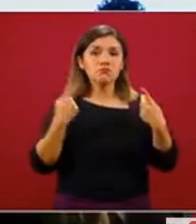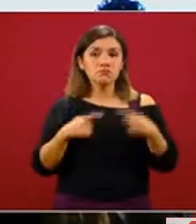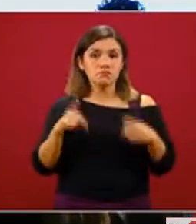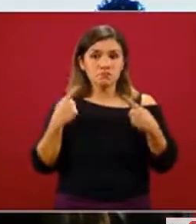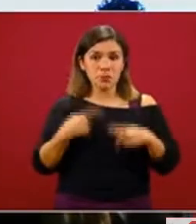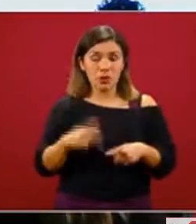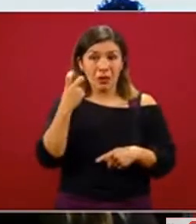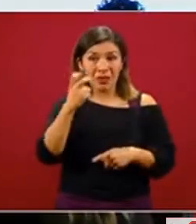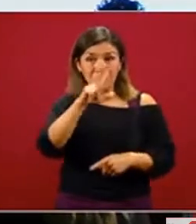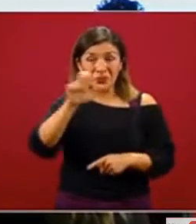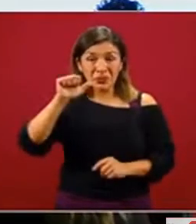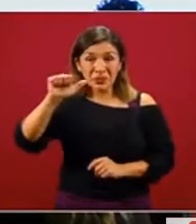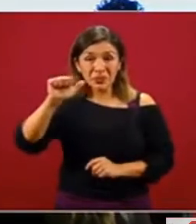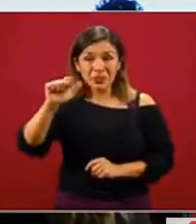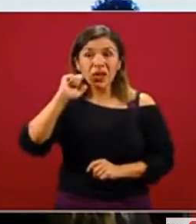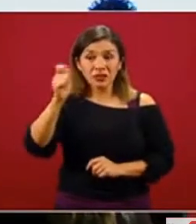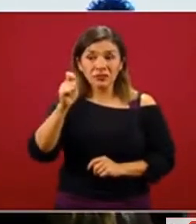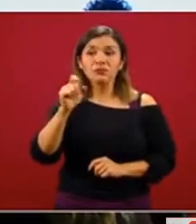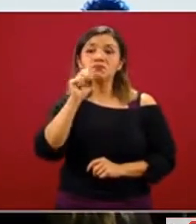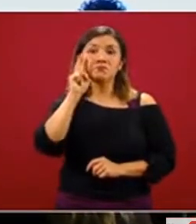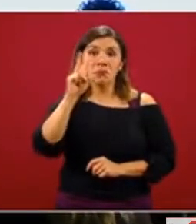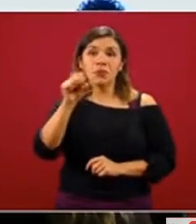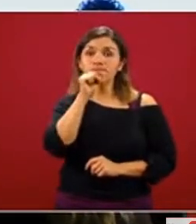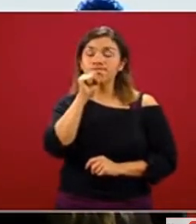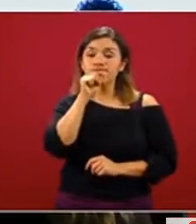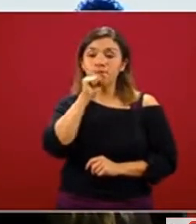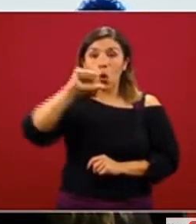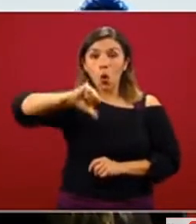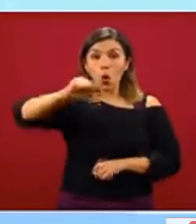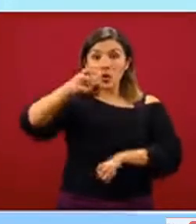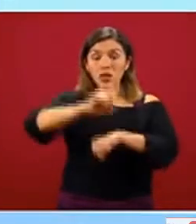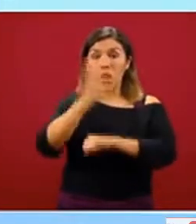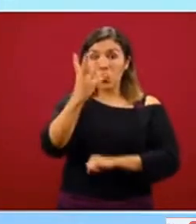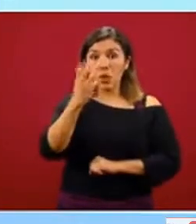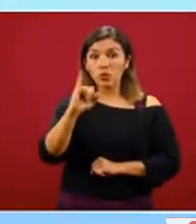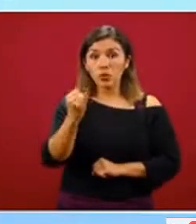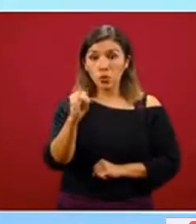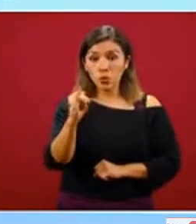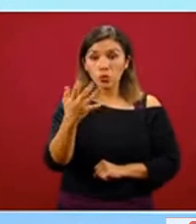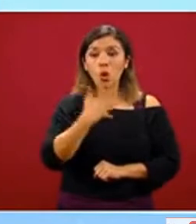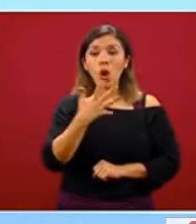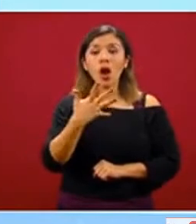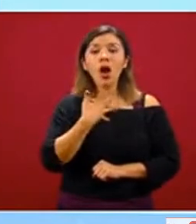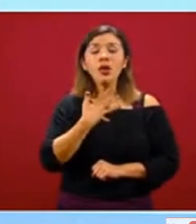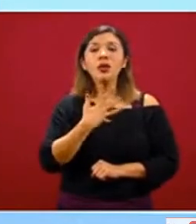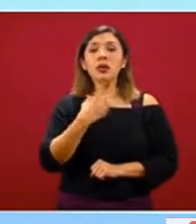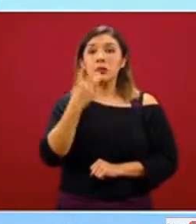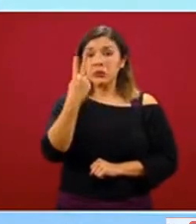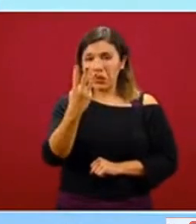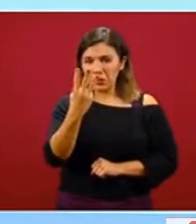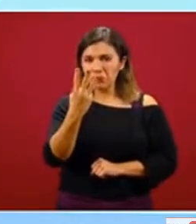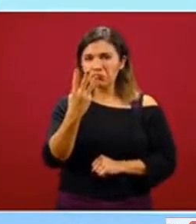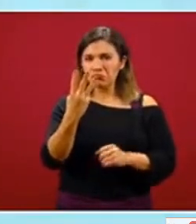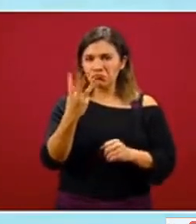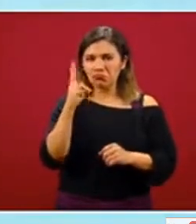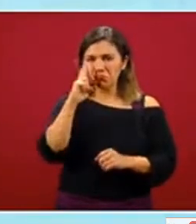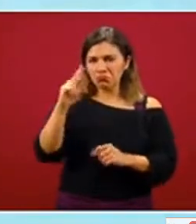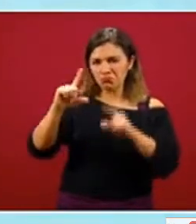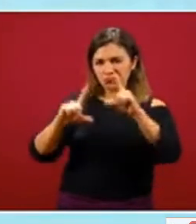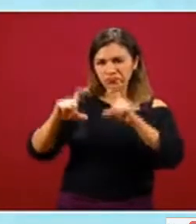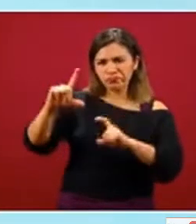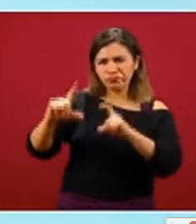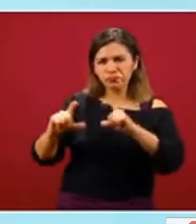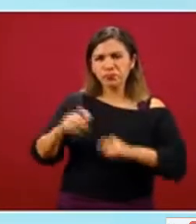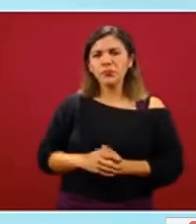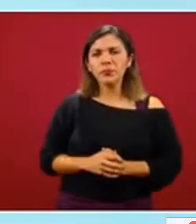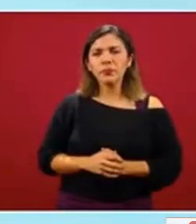estas 816 se distribuyen de esa manera. Hoy, que es 4 de junio, tenemos 3, más o menos están aquí, y